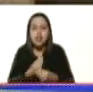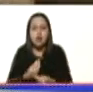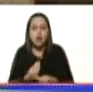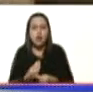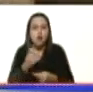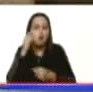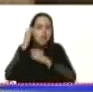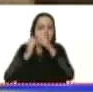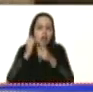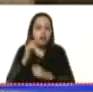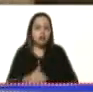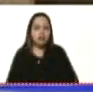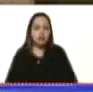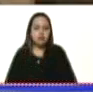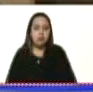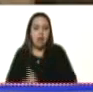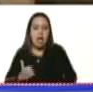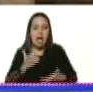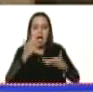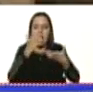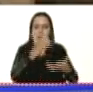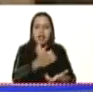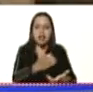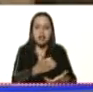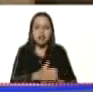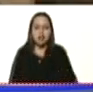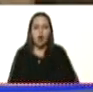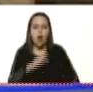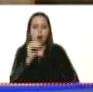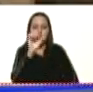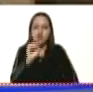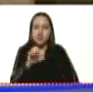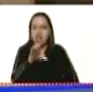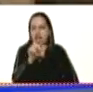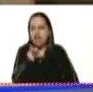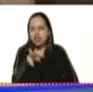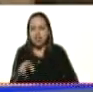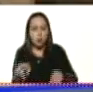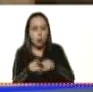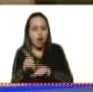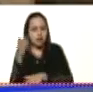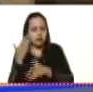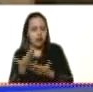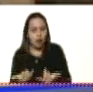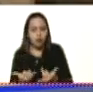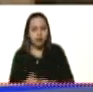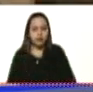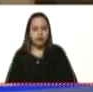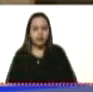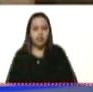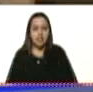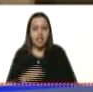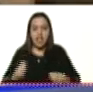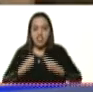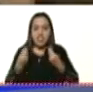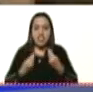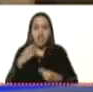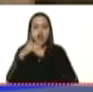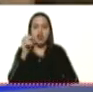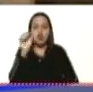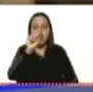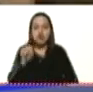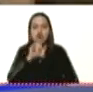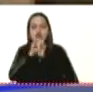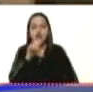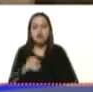de un Oscar de Hollywood, la vida de Juan Germán Roscio, Alfred Nazaret. Por eso insisto,